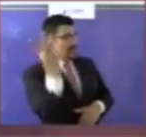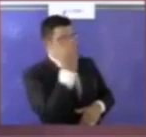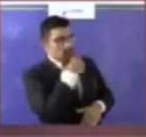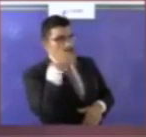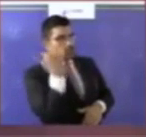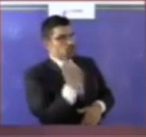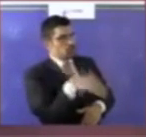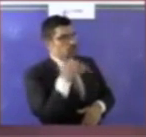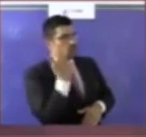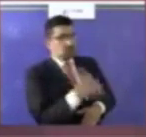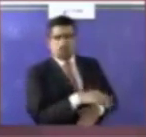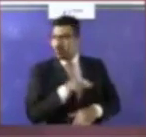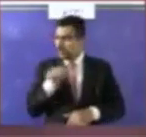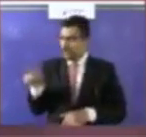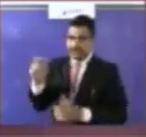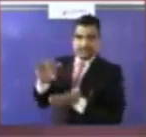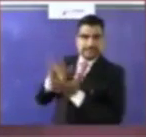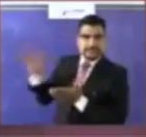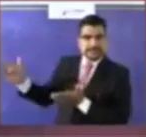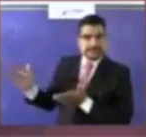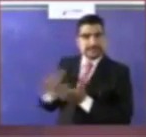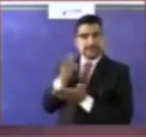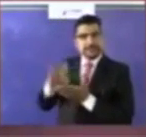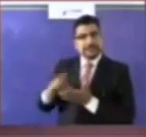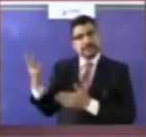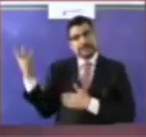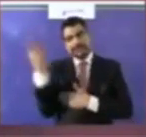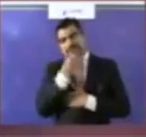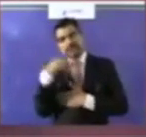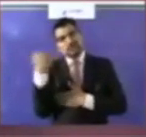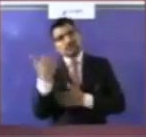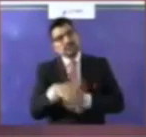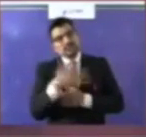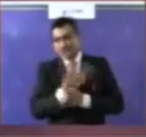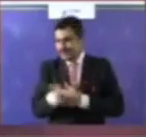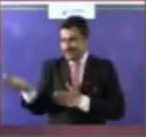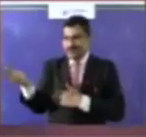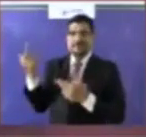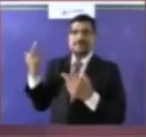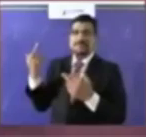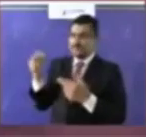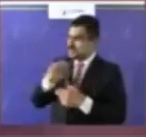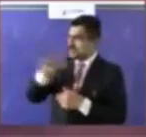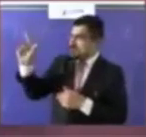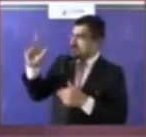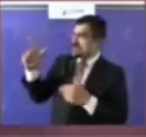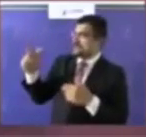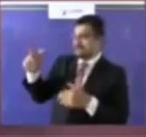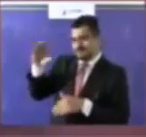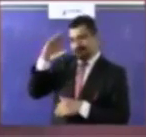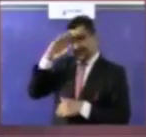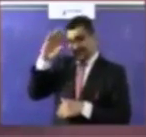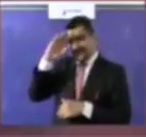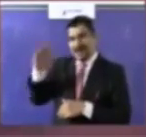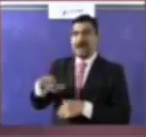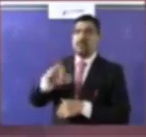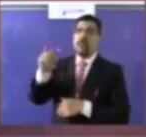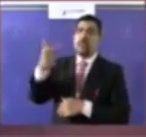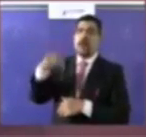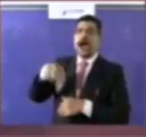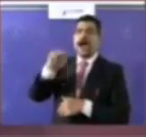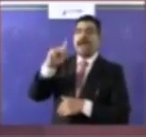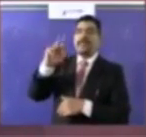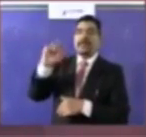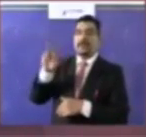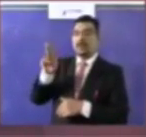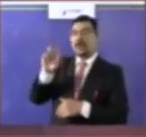no sería, digo yo, tan bonito sin estos maestros del Instituto Juan Andreu Almazán,